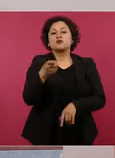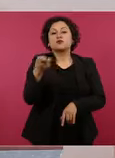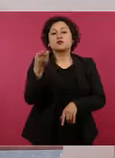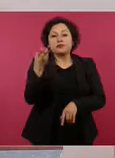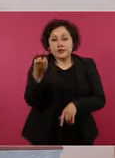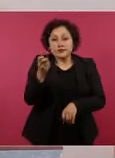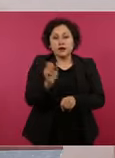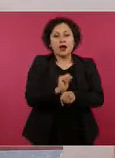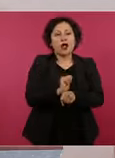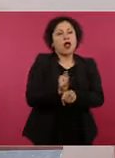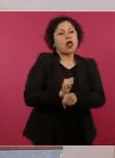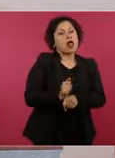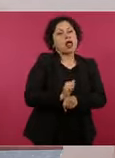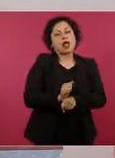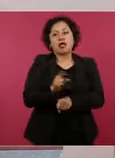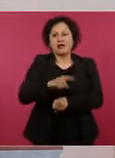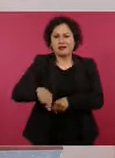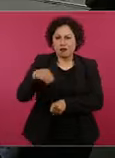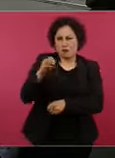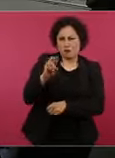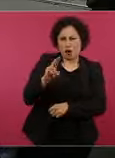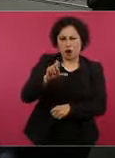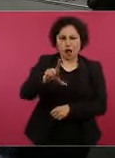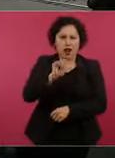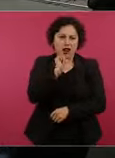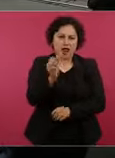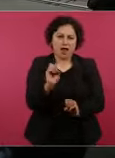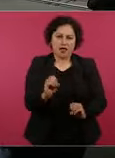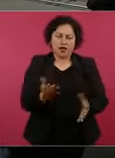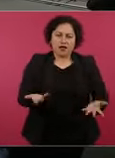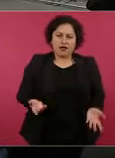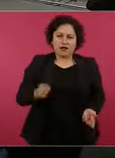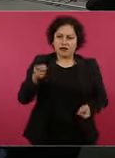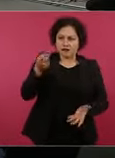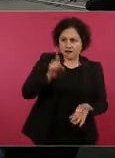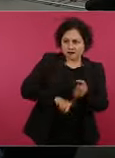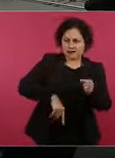escrúpulos morales de ninguna índole y son muy corruptos,